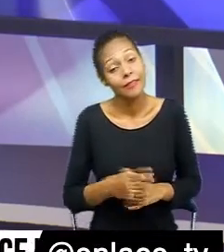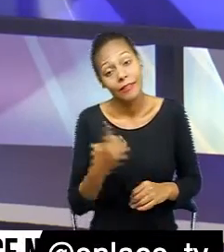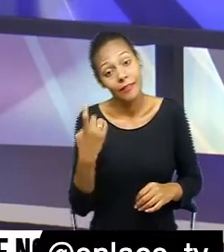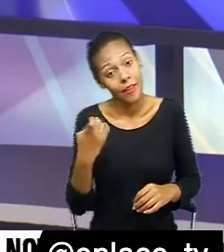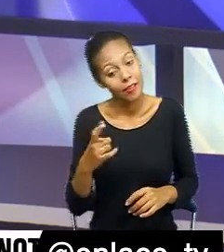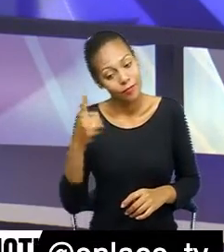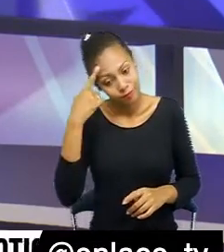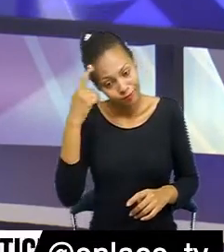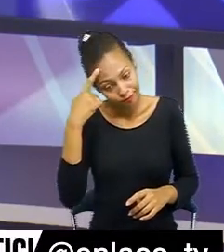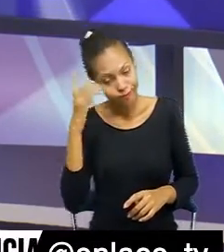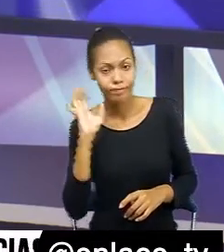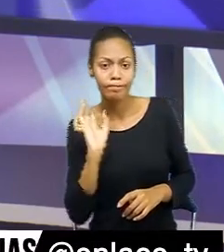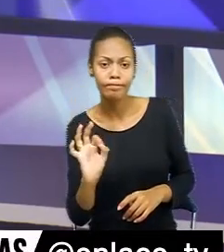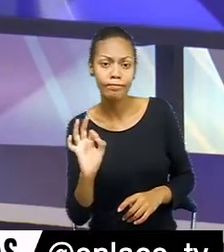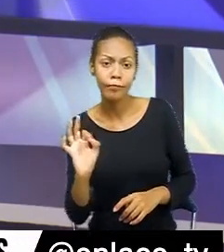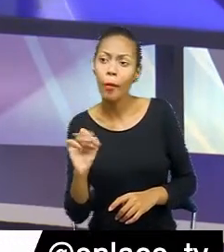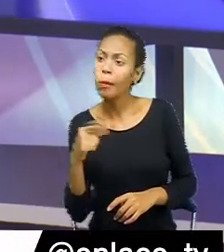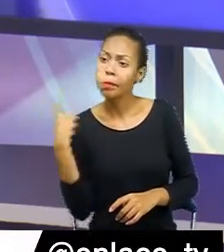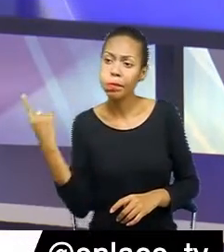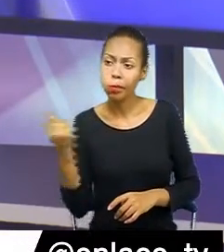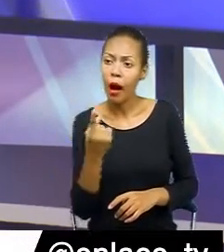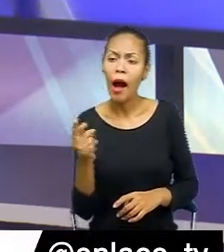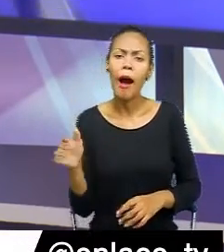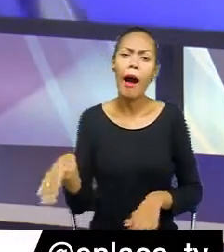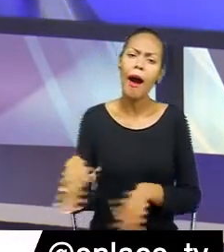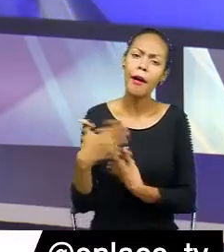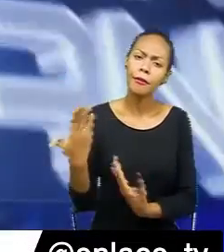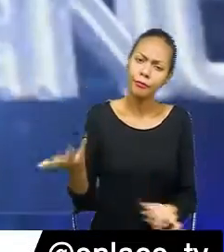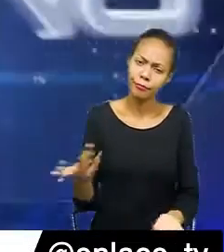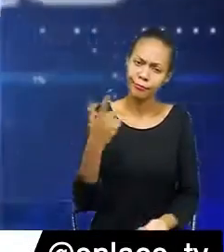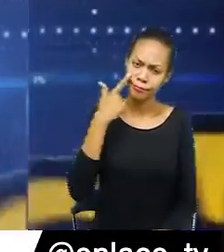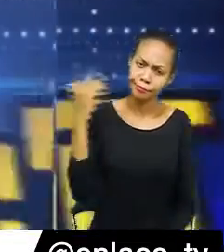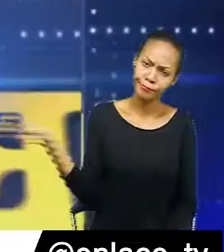sido captadas por nuestros reporteros ciudadanos.